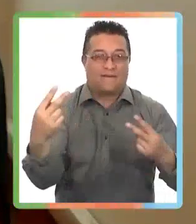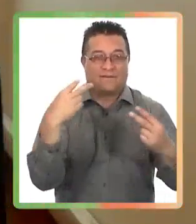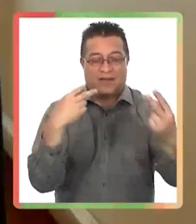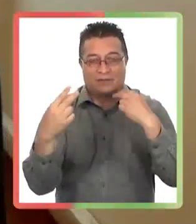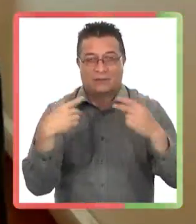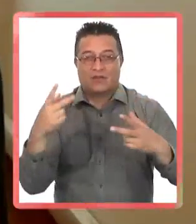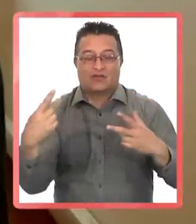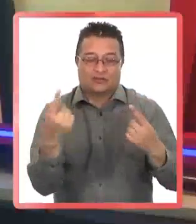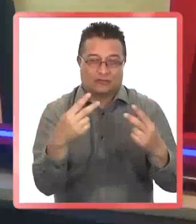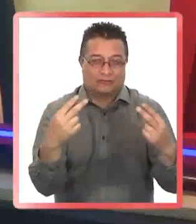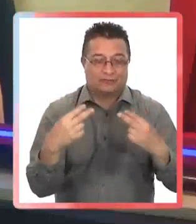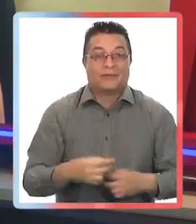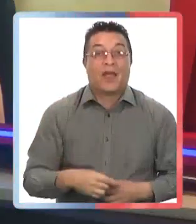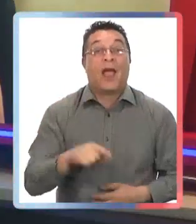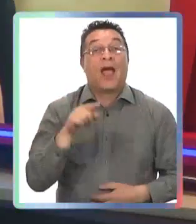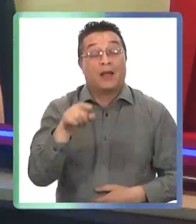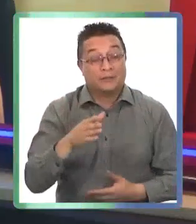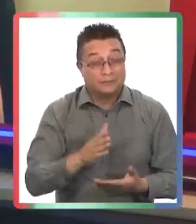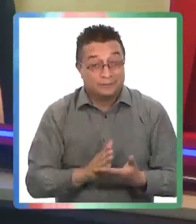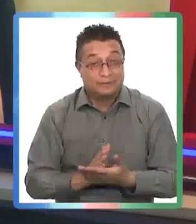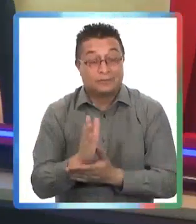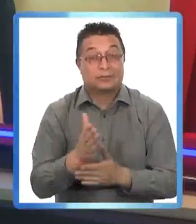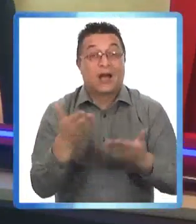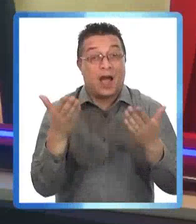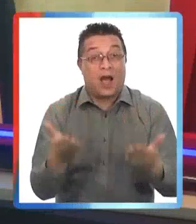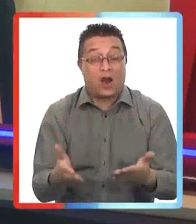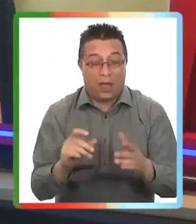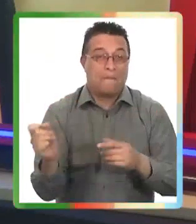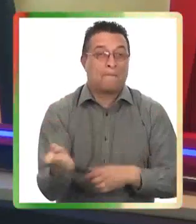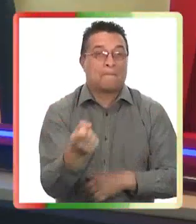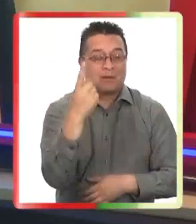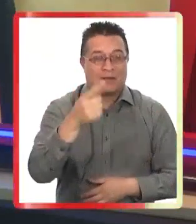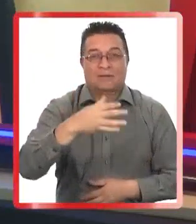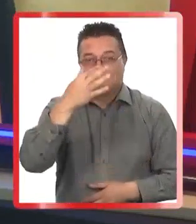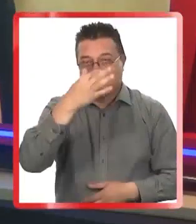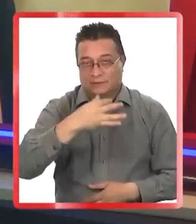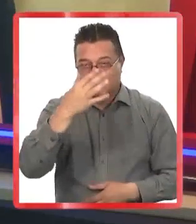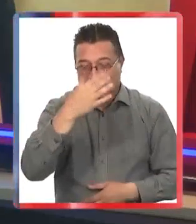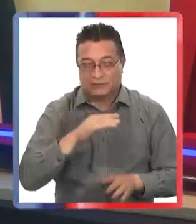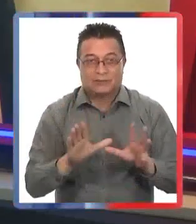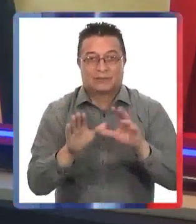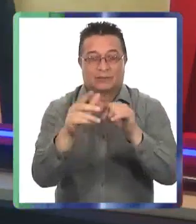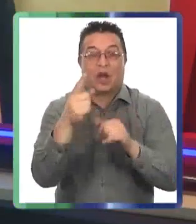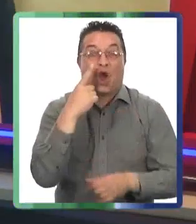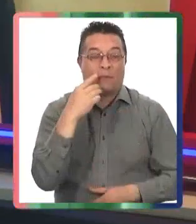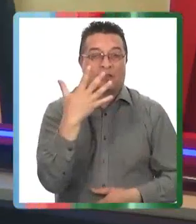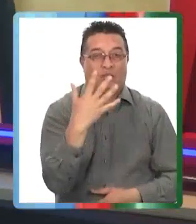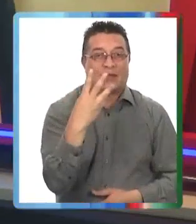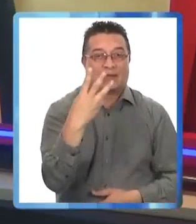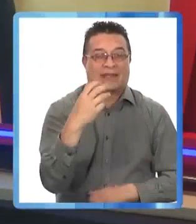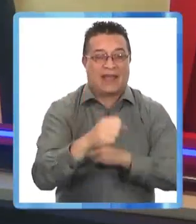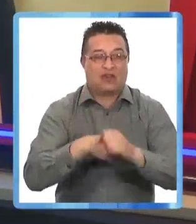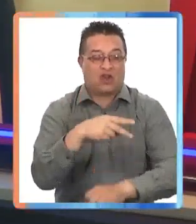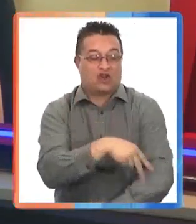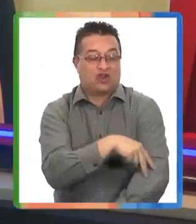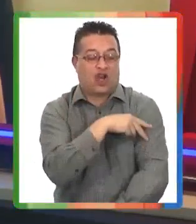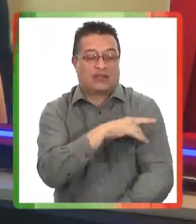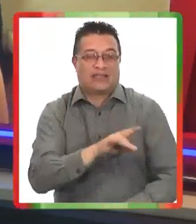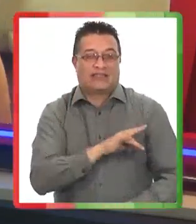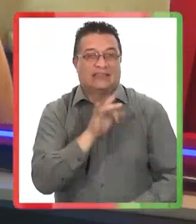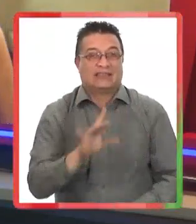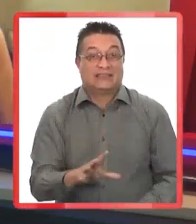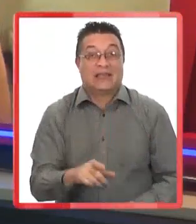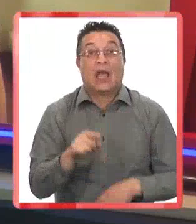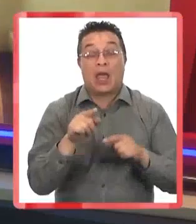nos vean y nos escuchen. Muchísimas gracias. Quiero partir, si me permite, con el primer caso humano de gripe aviar, este hombre de 53 años del norte de